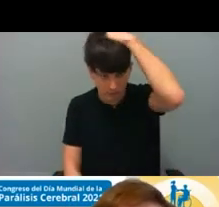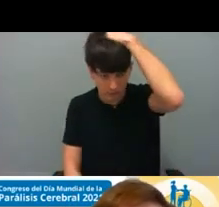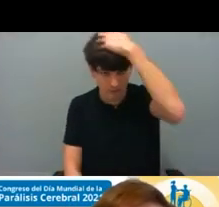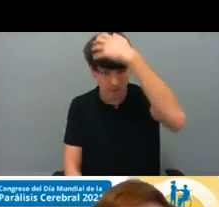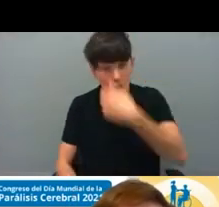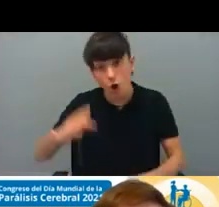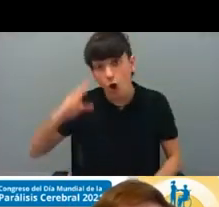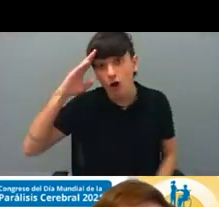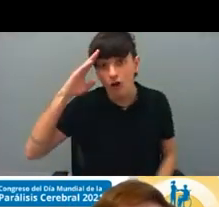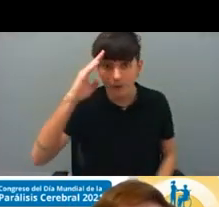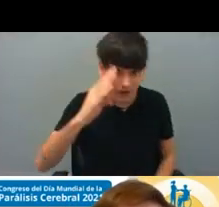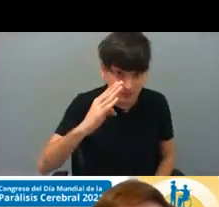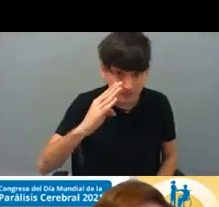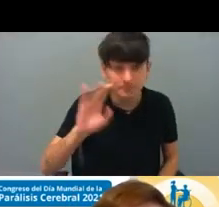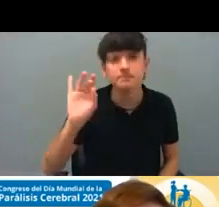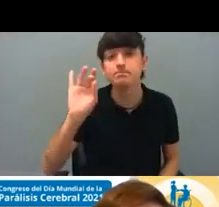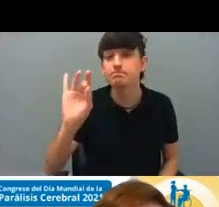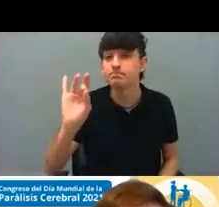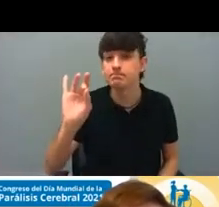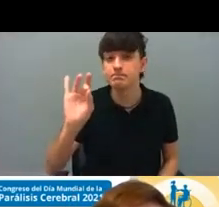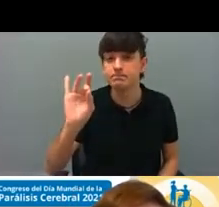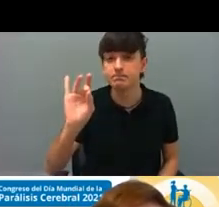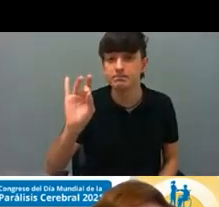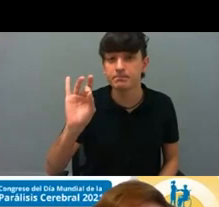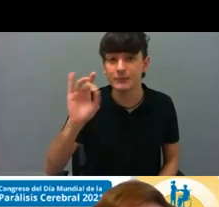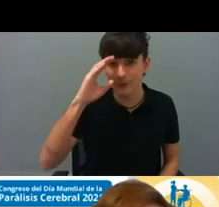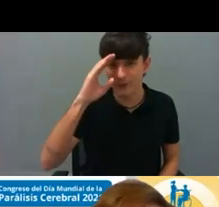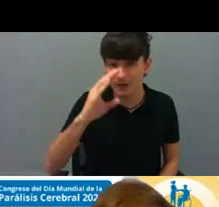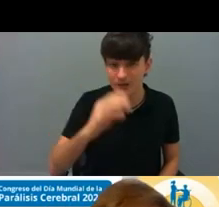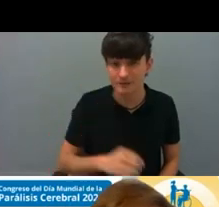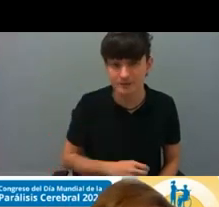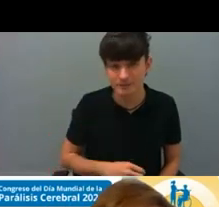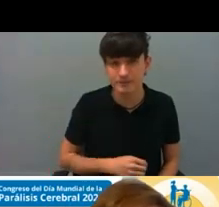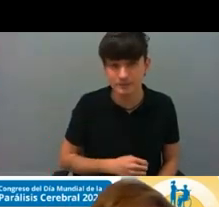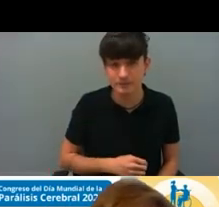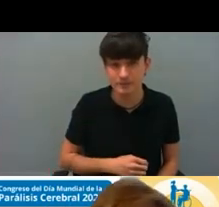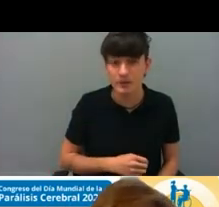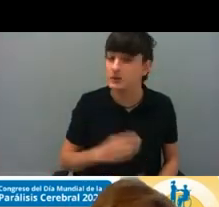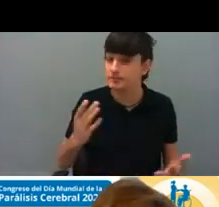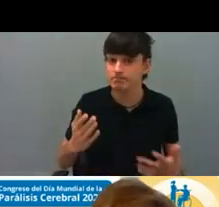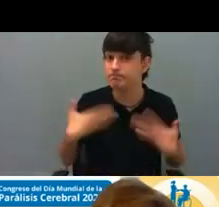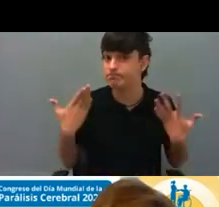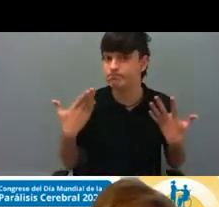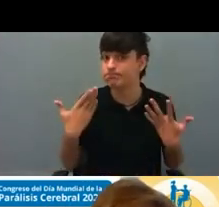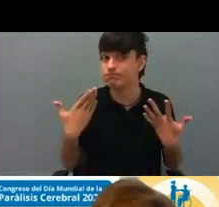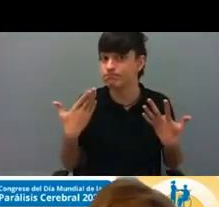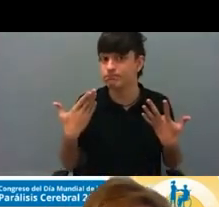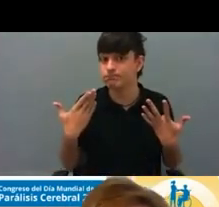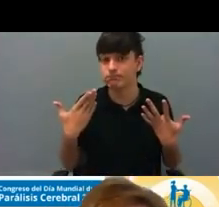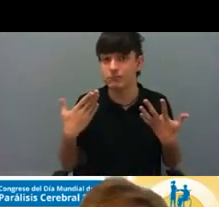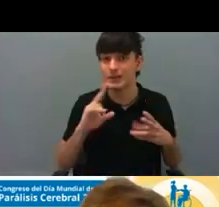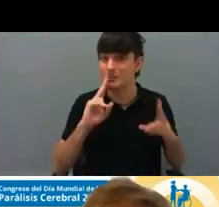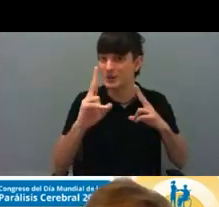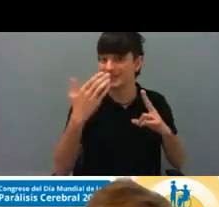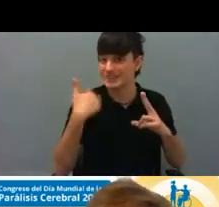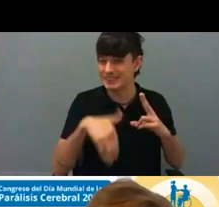¿Hola? Sí, adelante. Hola, creo que un poquito de forma espontánea acaba de salir un poco la respuesta,